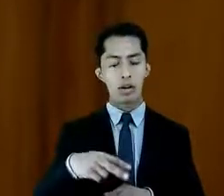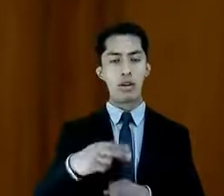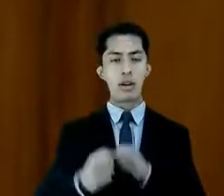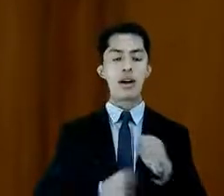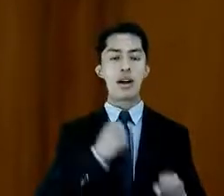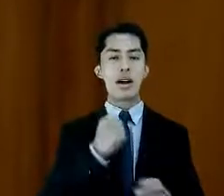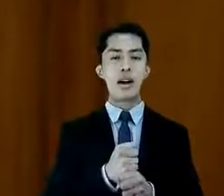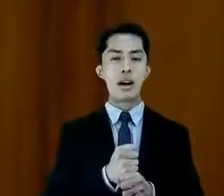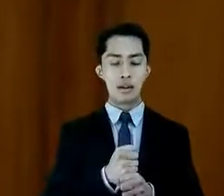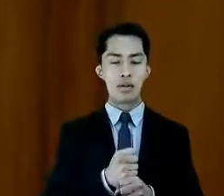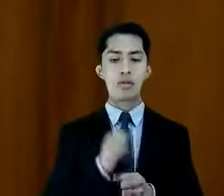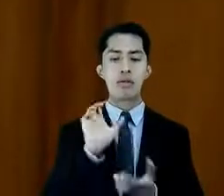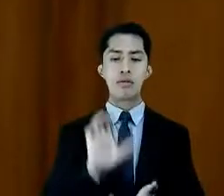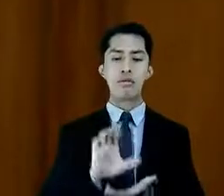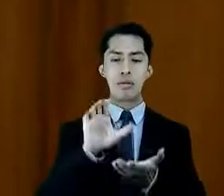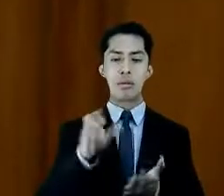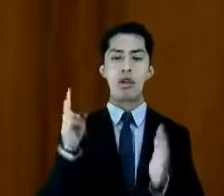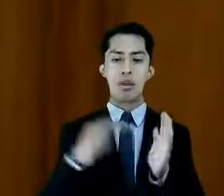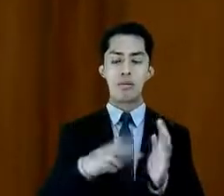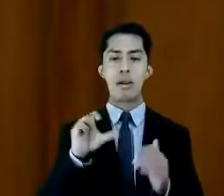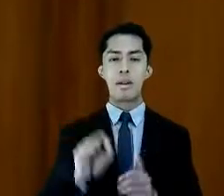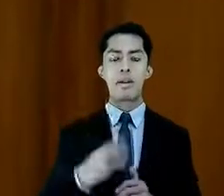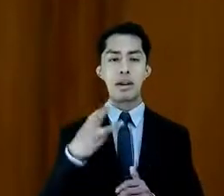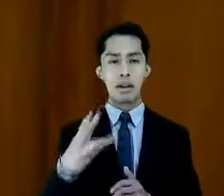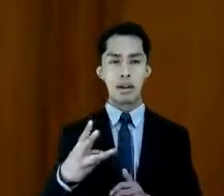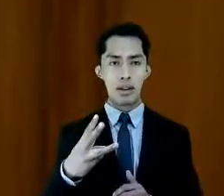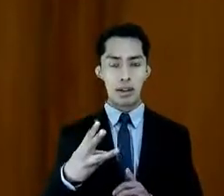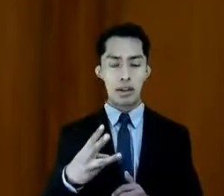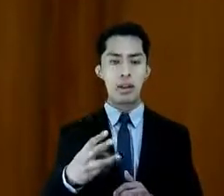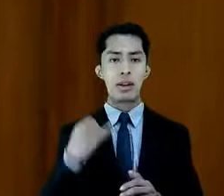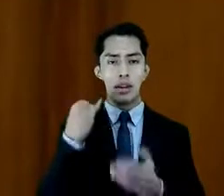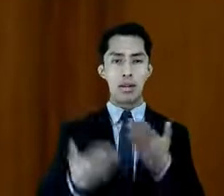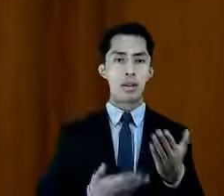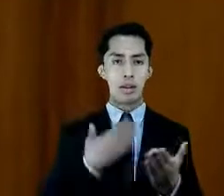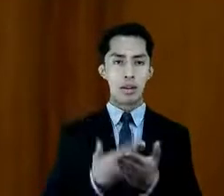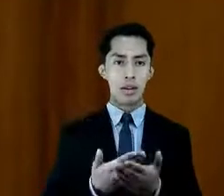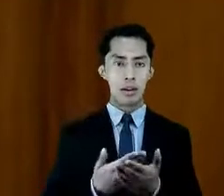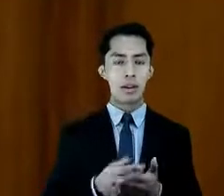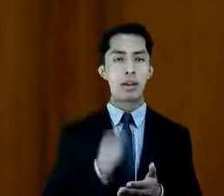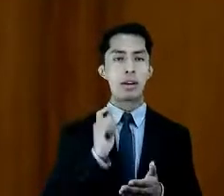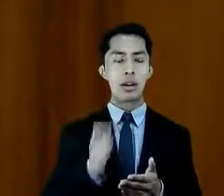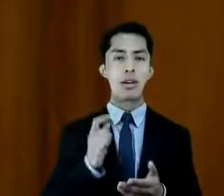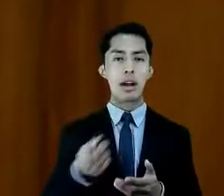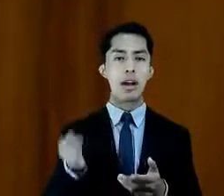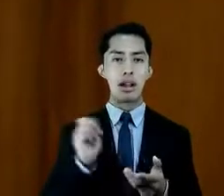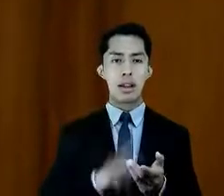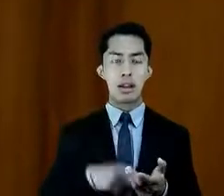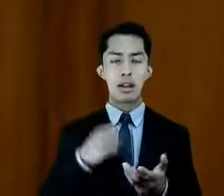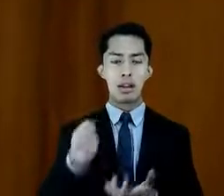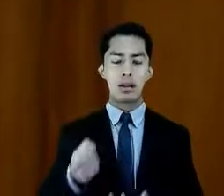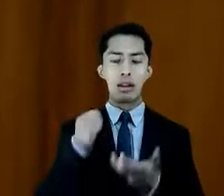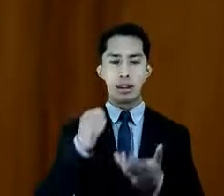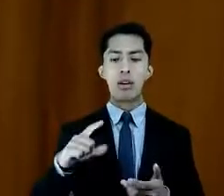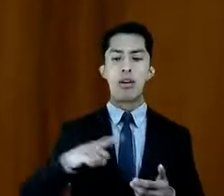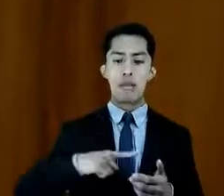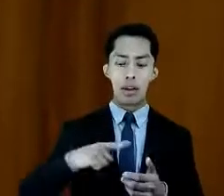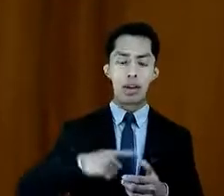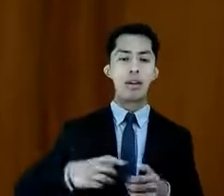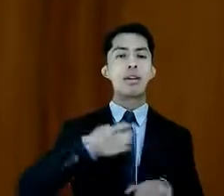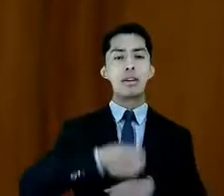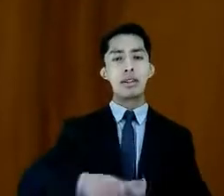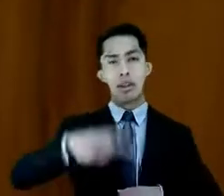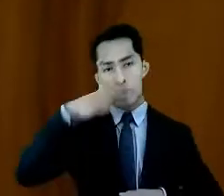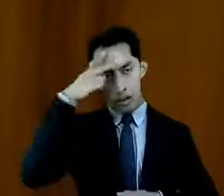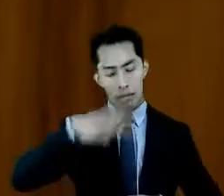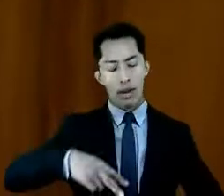ejercicio fiscal 2023. Iniciativa de decreto de presupuesto de egresos del Gobierno del Estado de